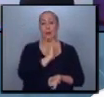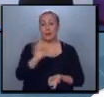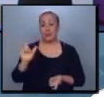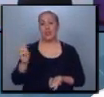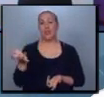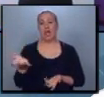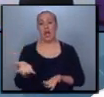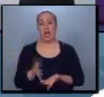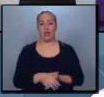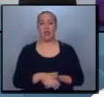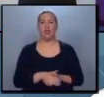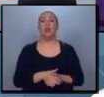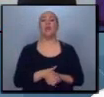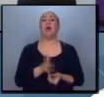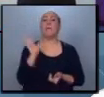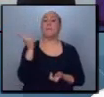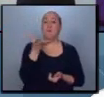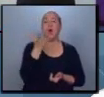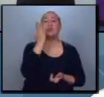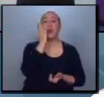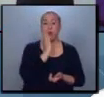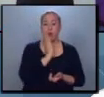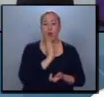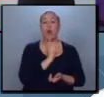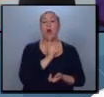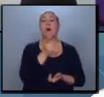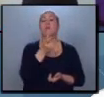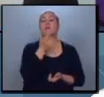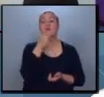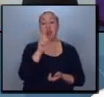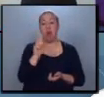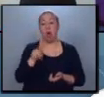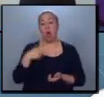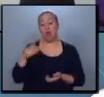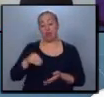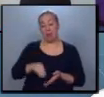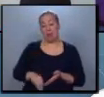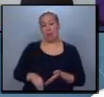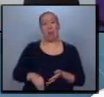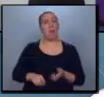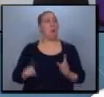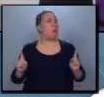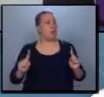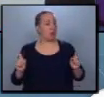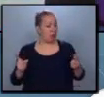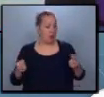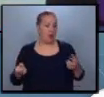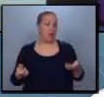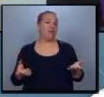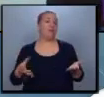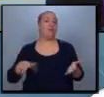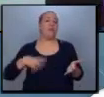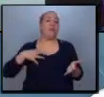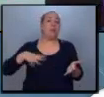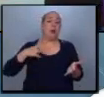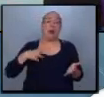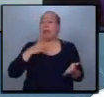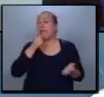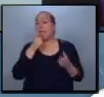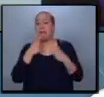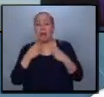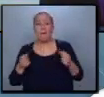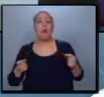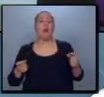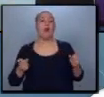buscando. Sí. Y qué buena gente la moza, ¿no? Sí, porque sí. Otro se lo hubiese guardado y hubiese dicho, no, acá, digo, ante el posible reclamo. Y